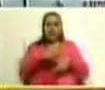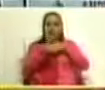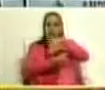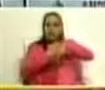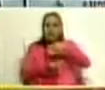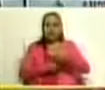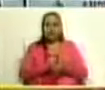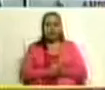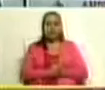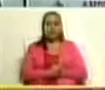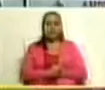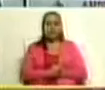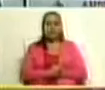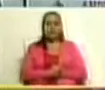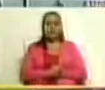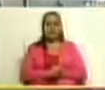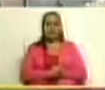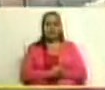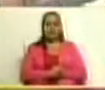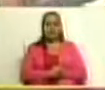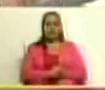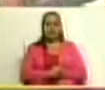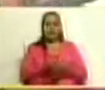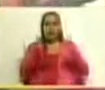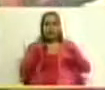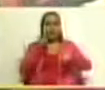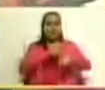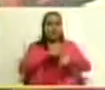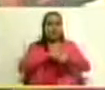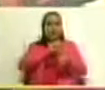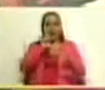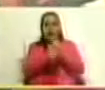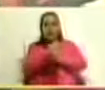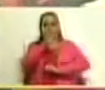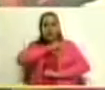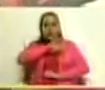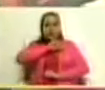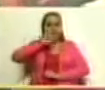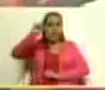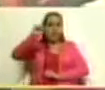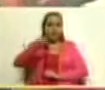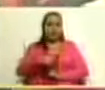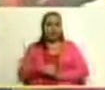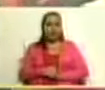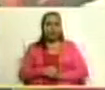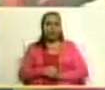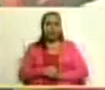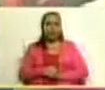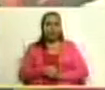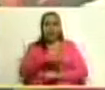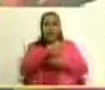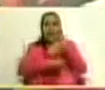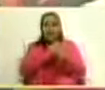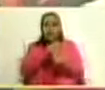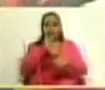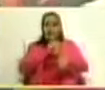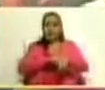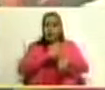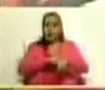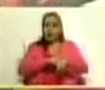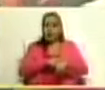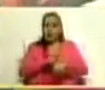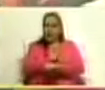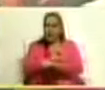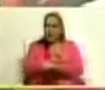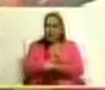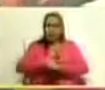revolución, para la nueva época de transición al socialismo, pasamos a una etapa todavía